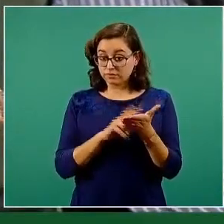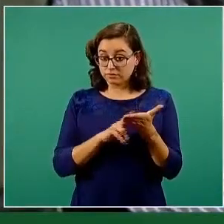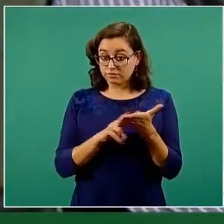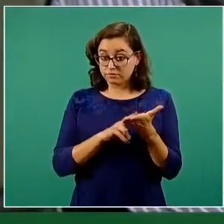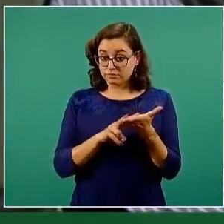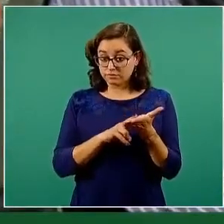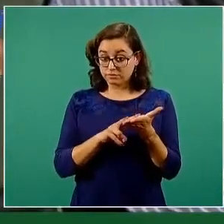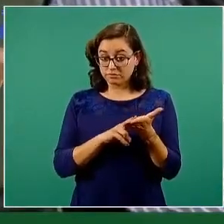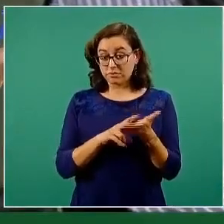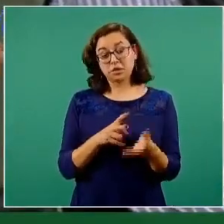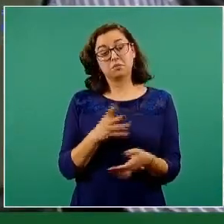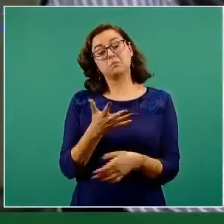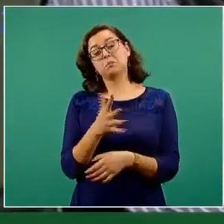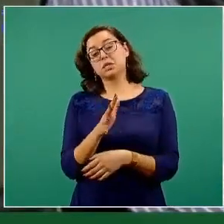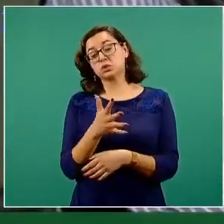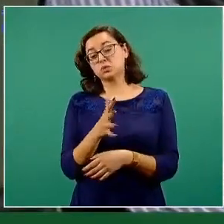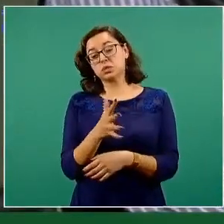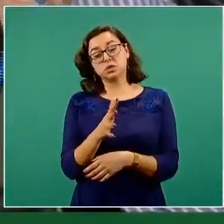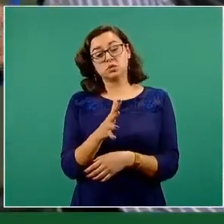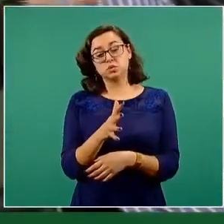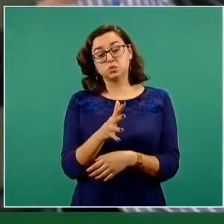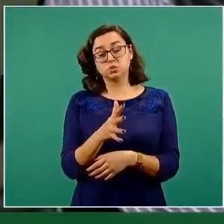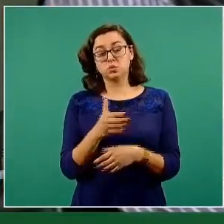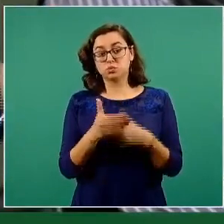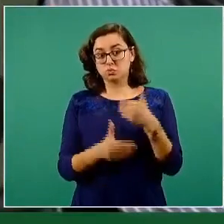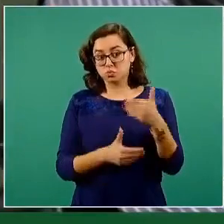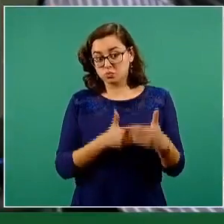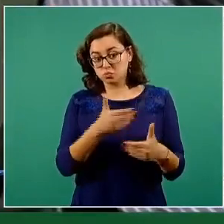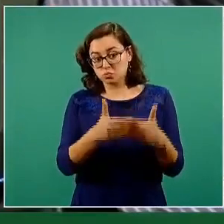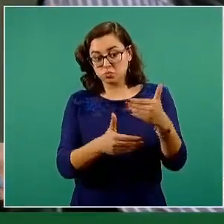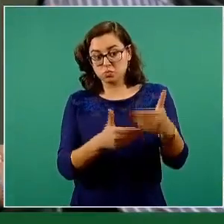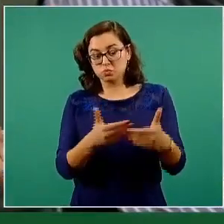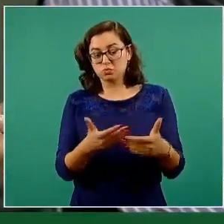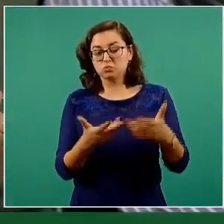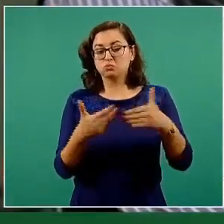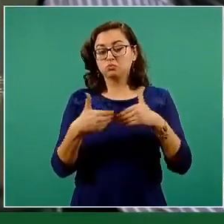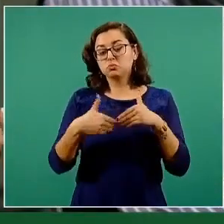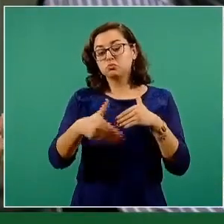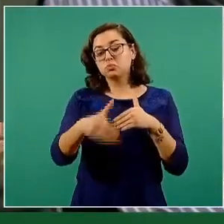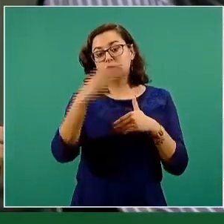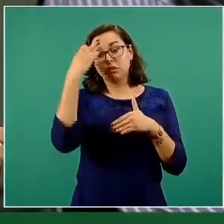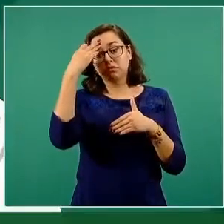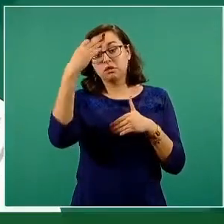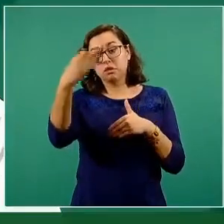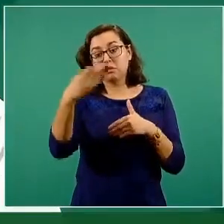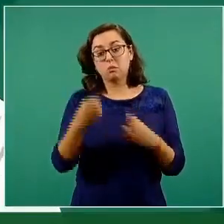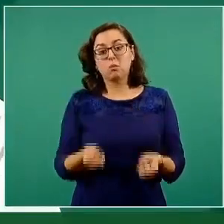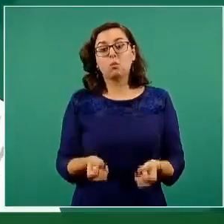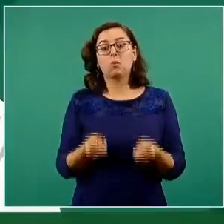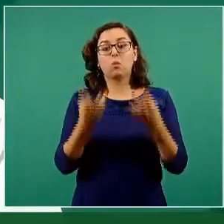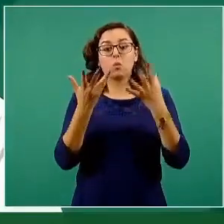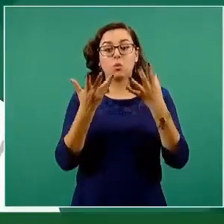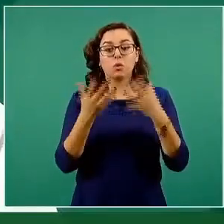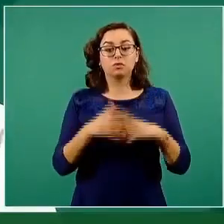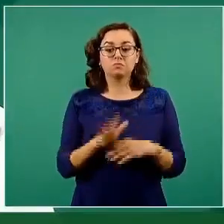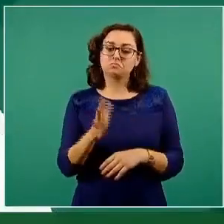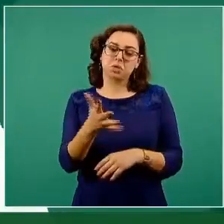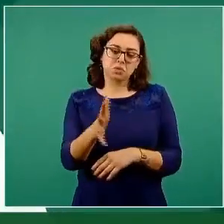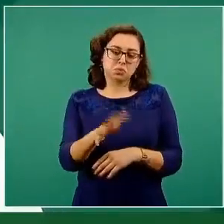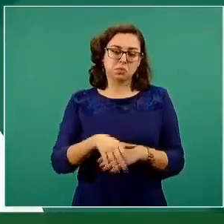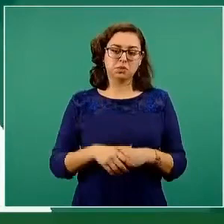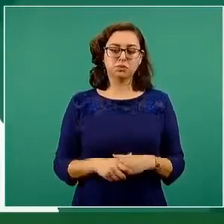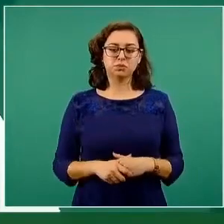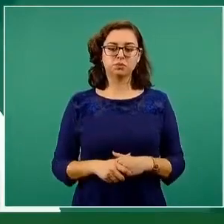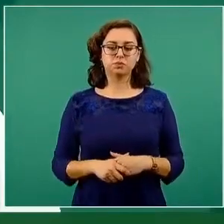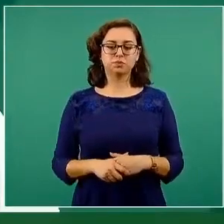a esto, aproximadamente, y al avance que ha habido, ¿cuántas semanas creen o que sería posible que quedemos